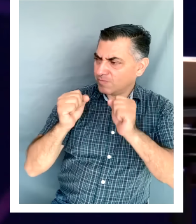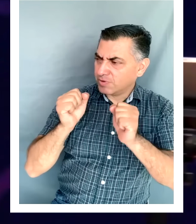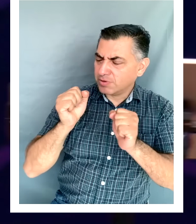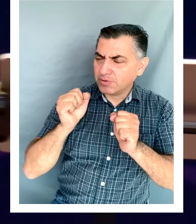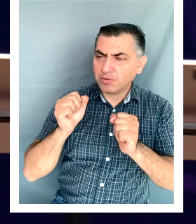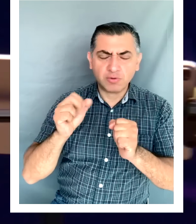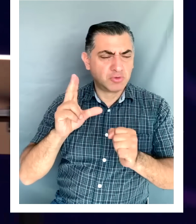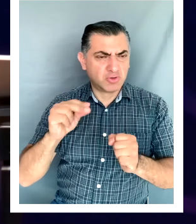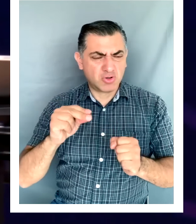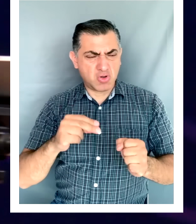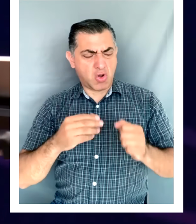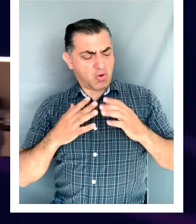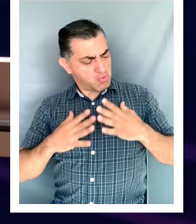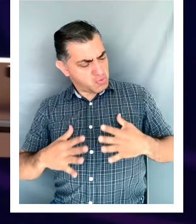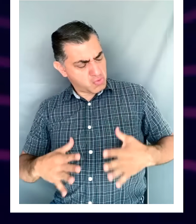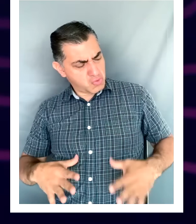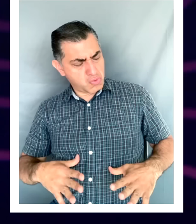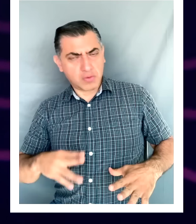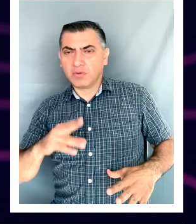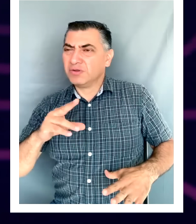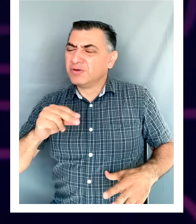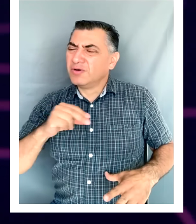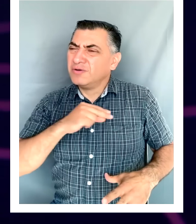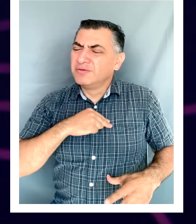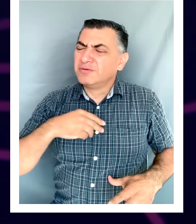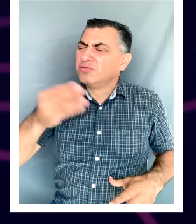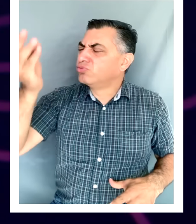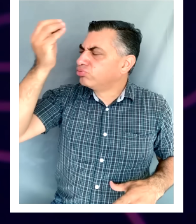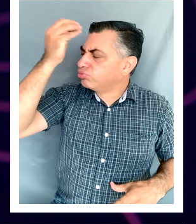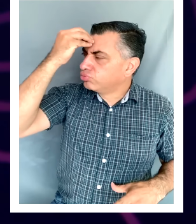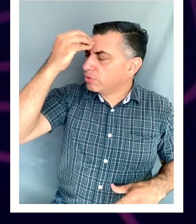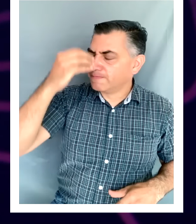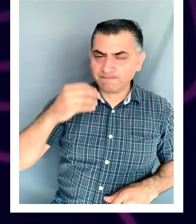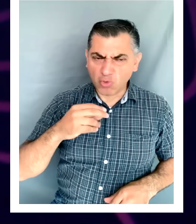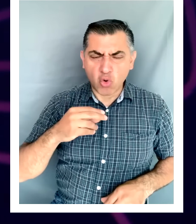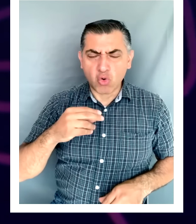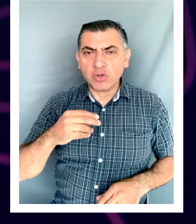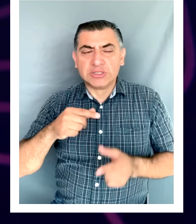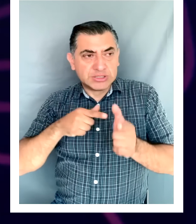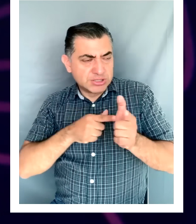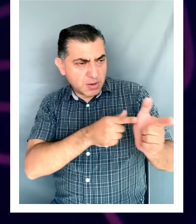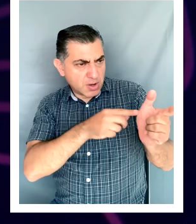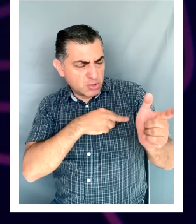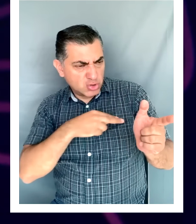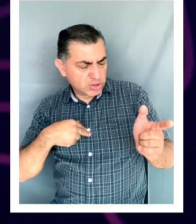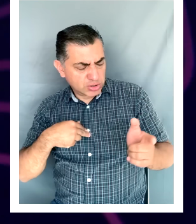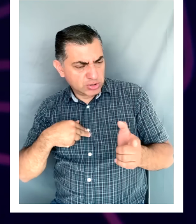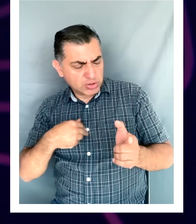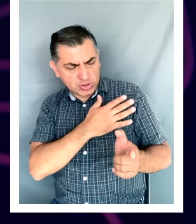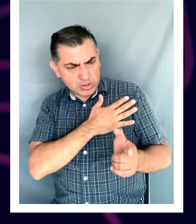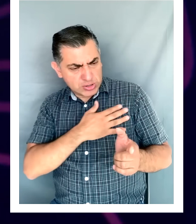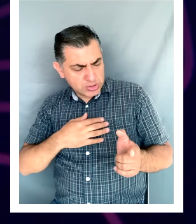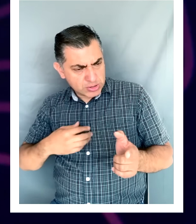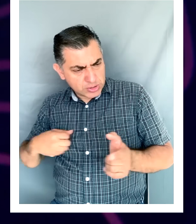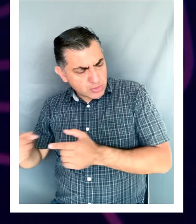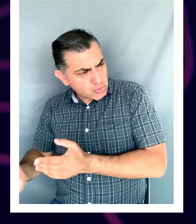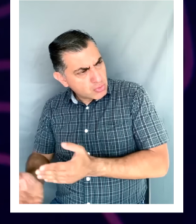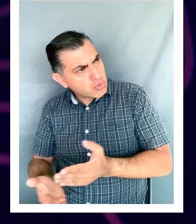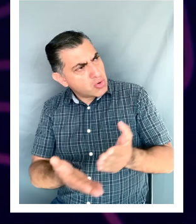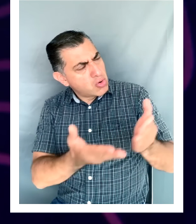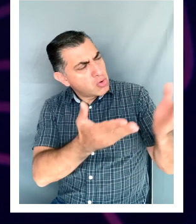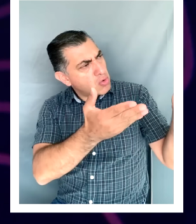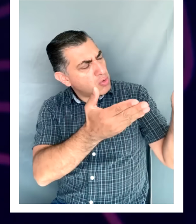es en nuestra capacidad no es en nuestra sabiduría llevar a los hijos a una relación vibrante con